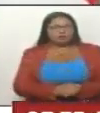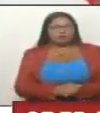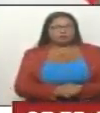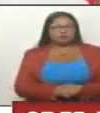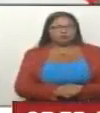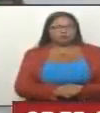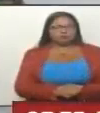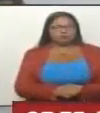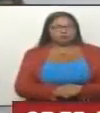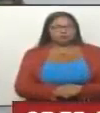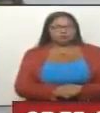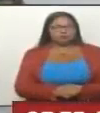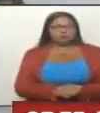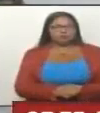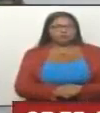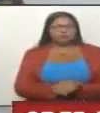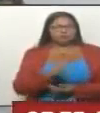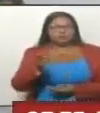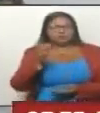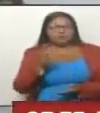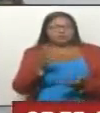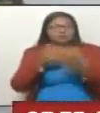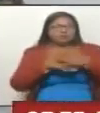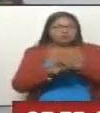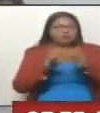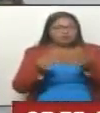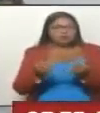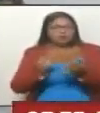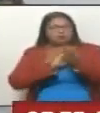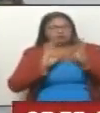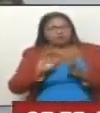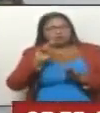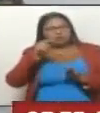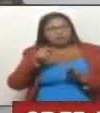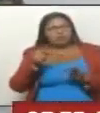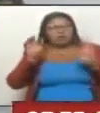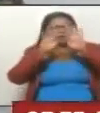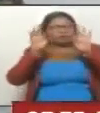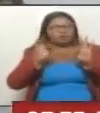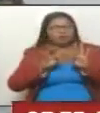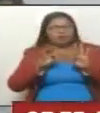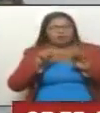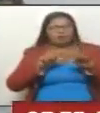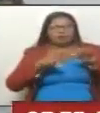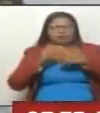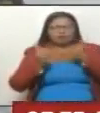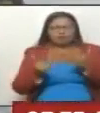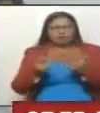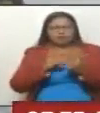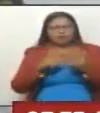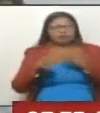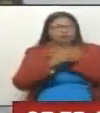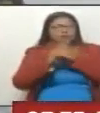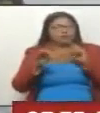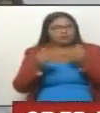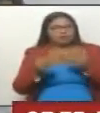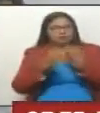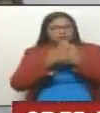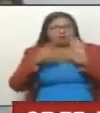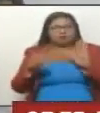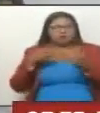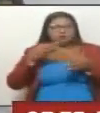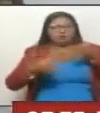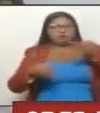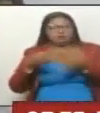La inclusión. Además, en la Constitución está la fórmula del Estado Social y Democrático de Derecho y de